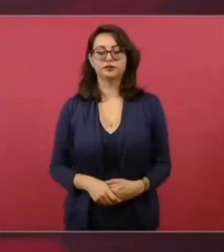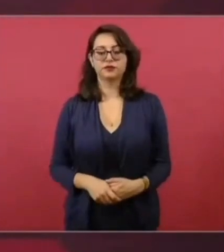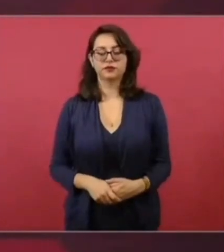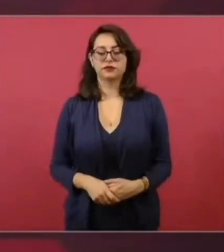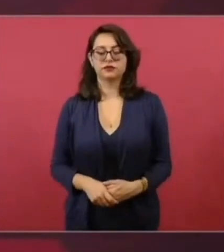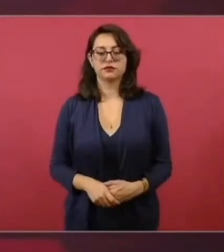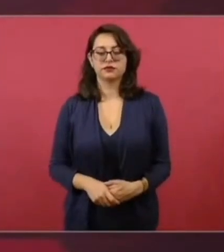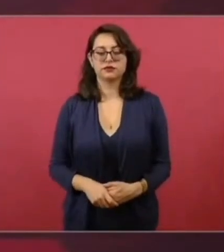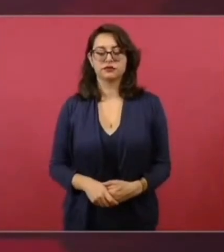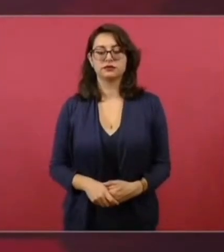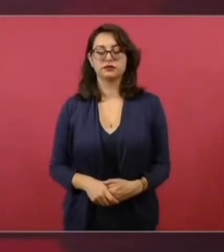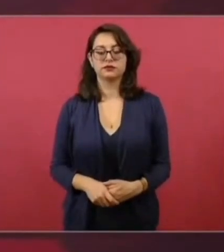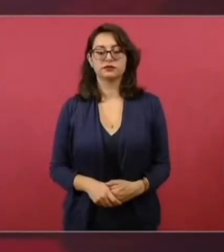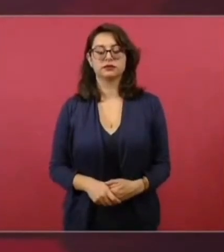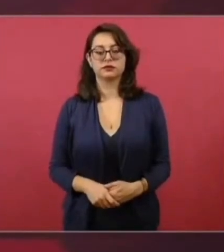el dinero,